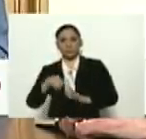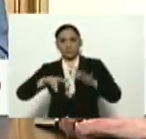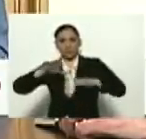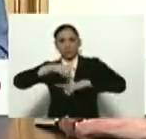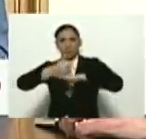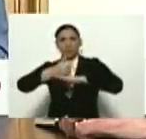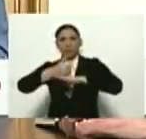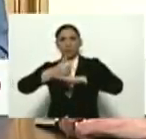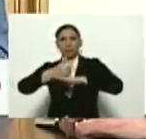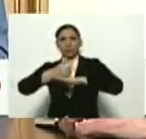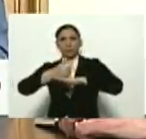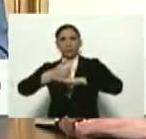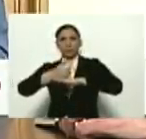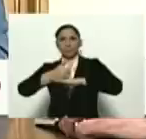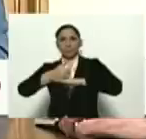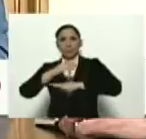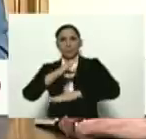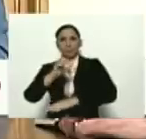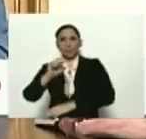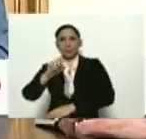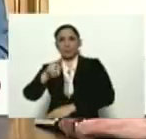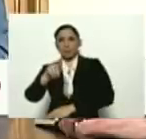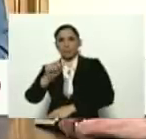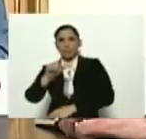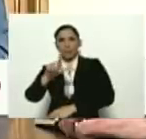general de la CEPAL de la ONU.